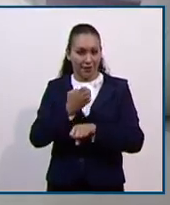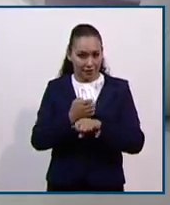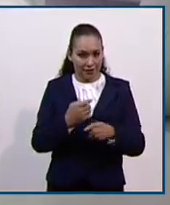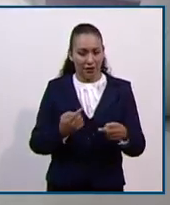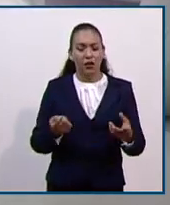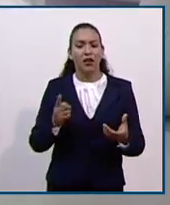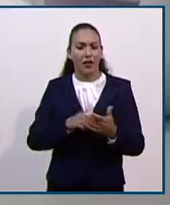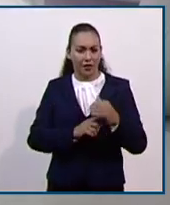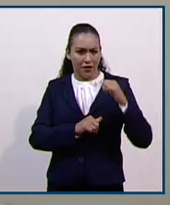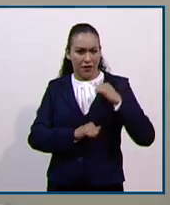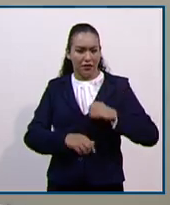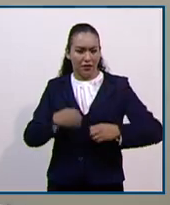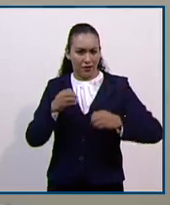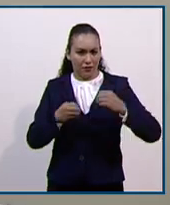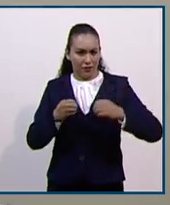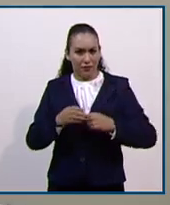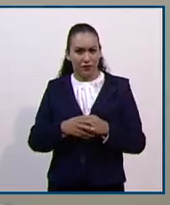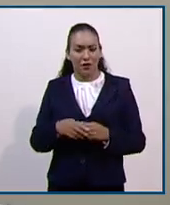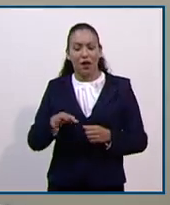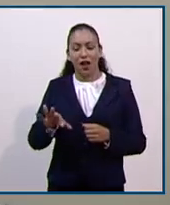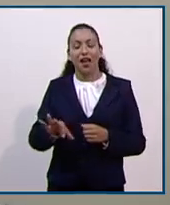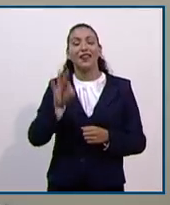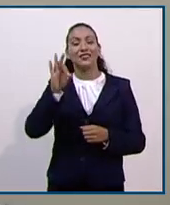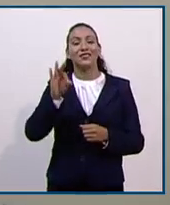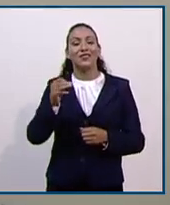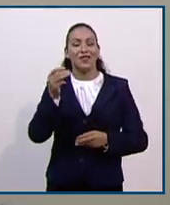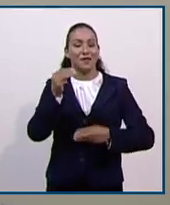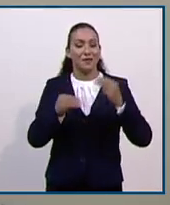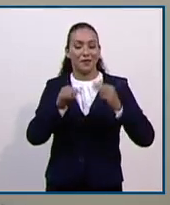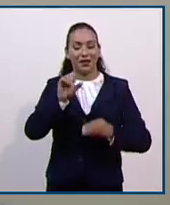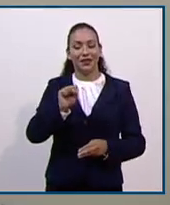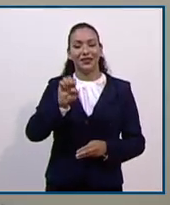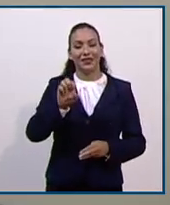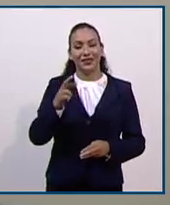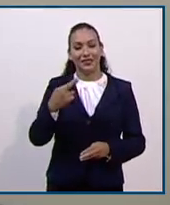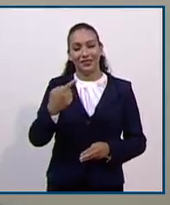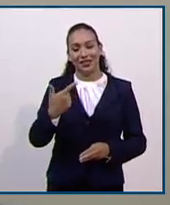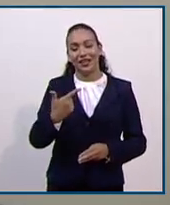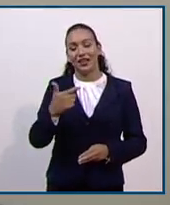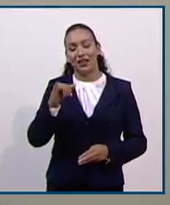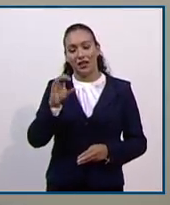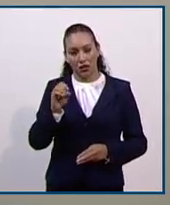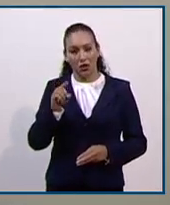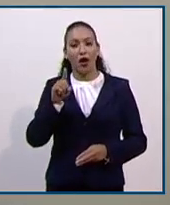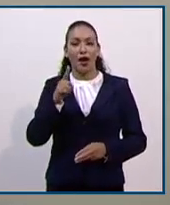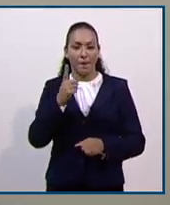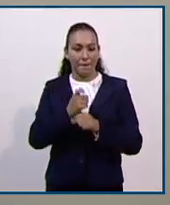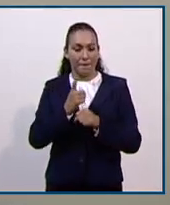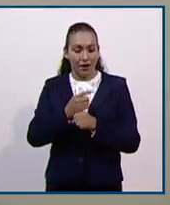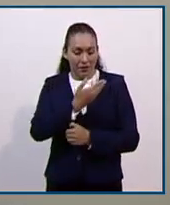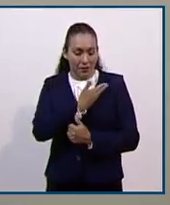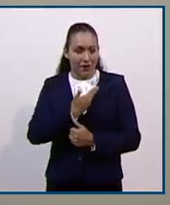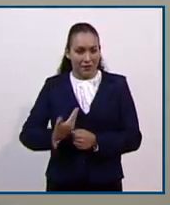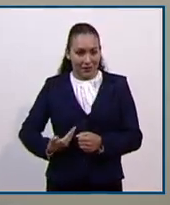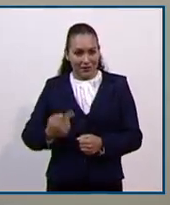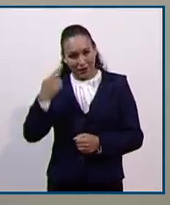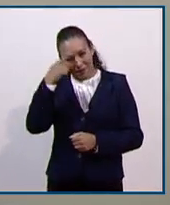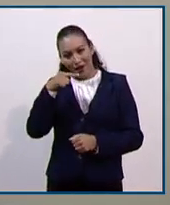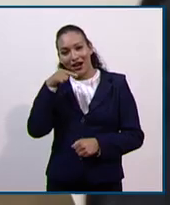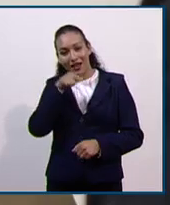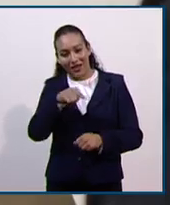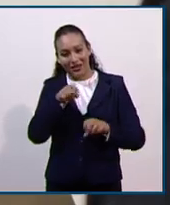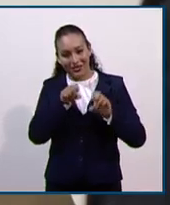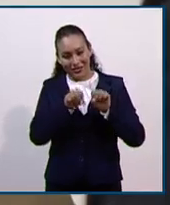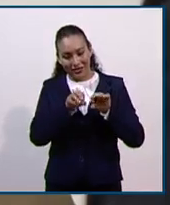Poder Judicial de la Federación eligieron al magistrado Sergio Arturo Valls Esponda como primer presidente de dicho Consejo